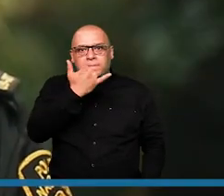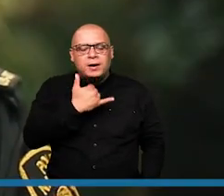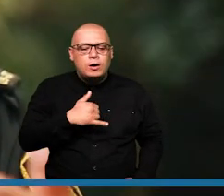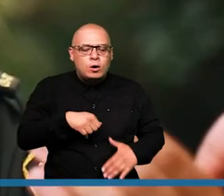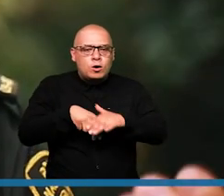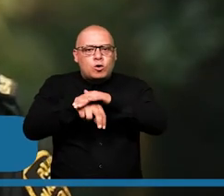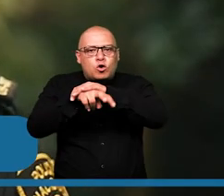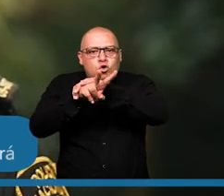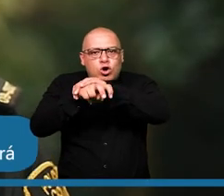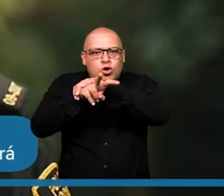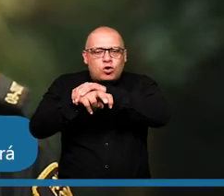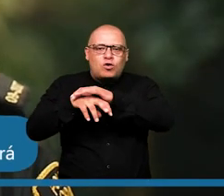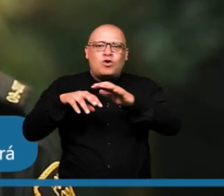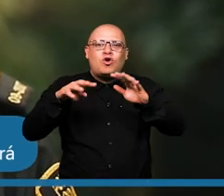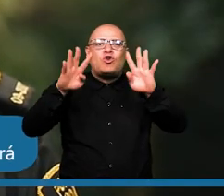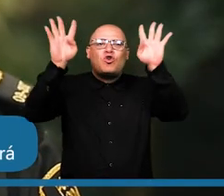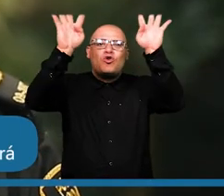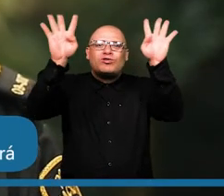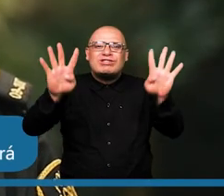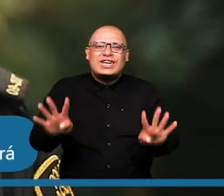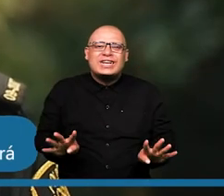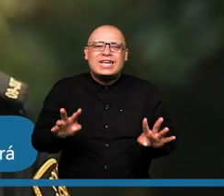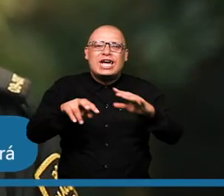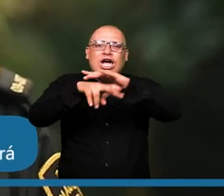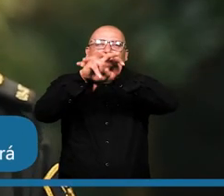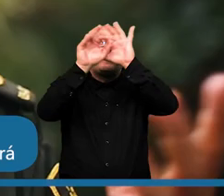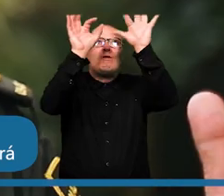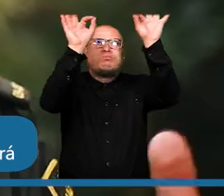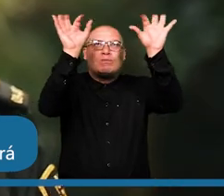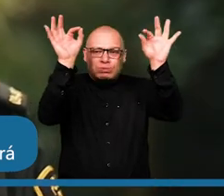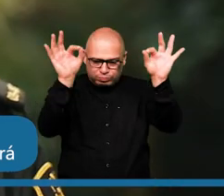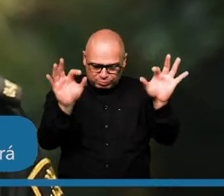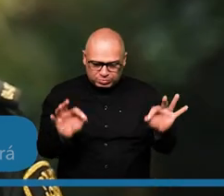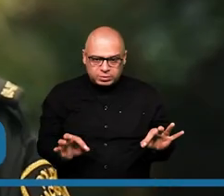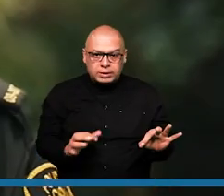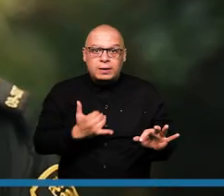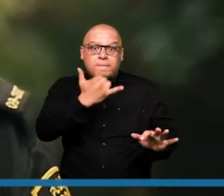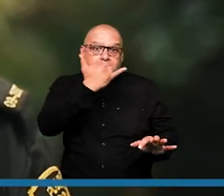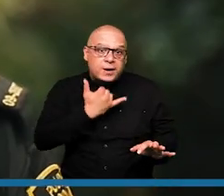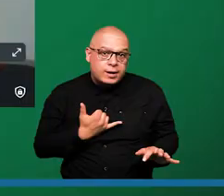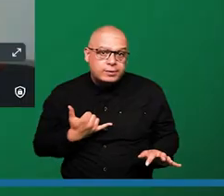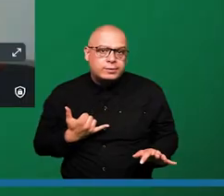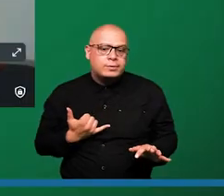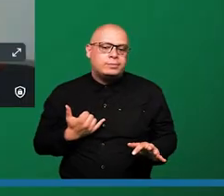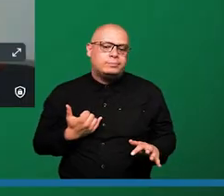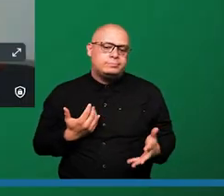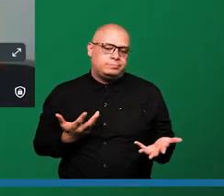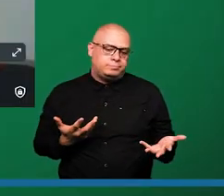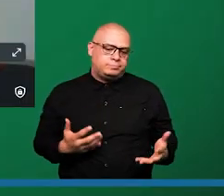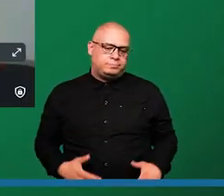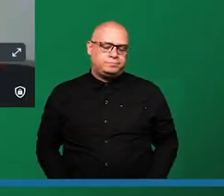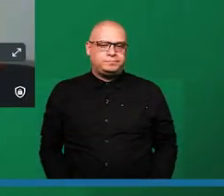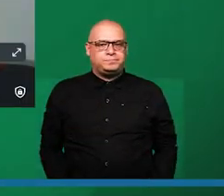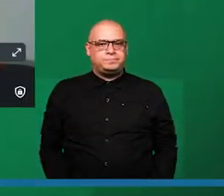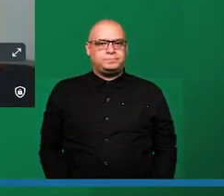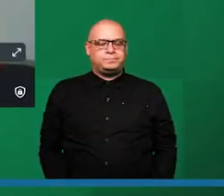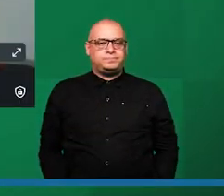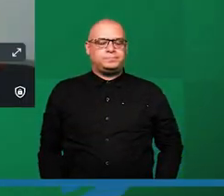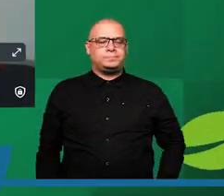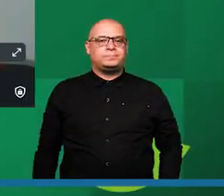las cortinas que tenemos de caracoles en nuestra casa, ya que los atrapasueños, que es, todo eso es delito. La invitación es hacer uso de los